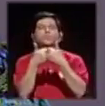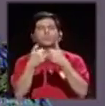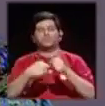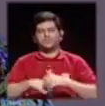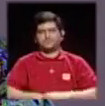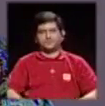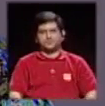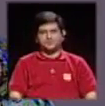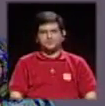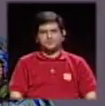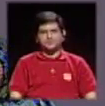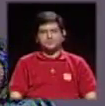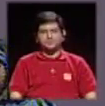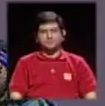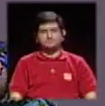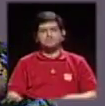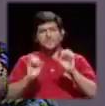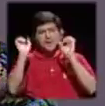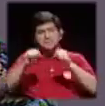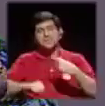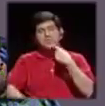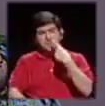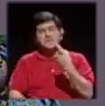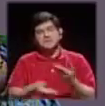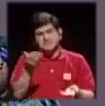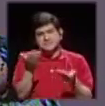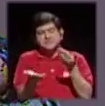Entonces, podríamos decir que